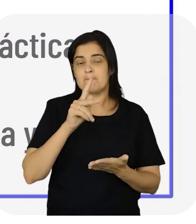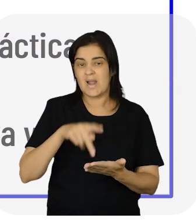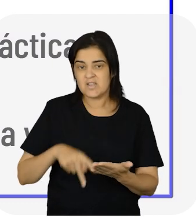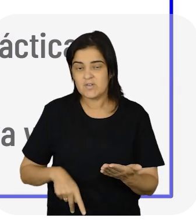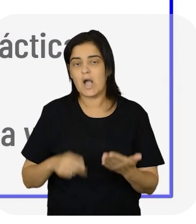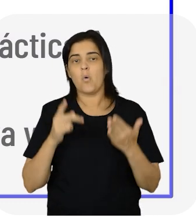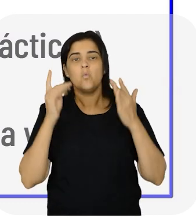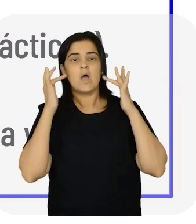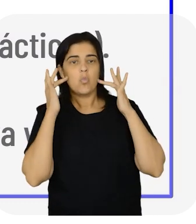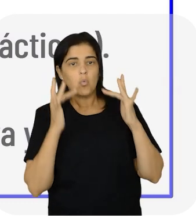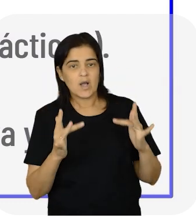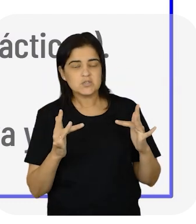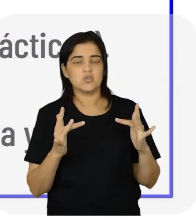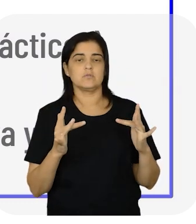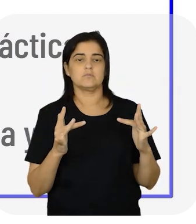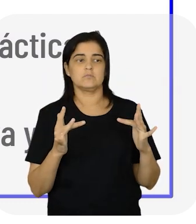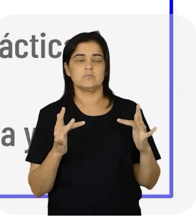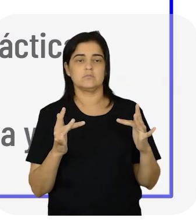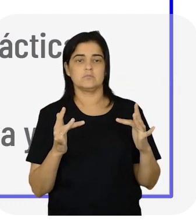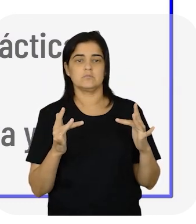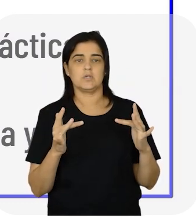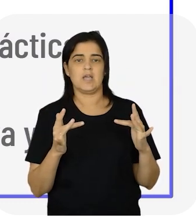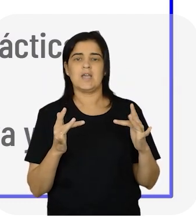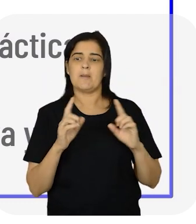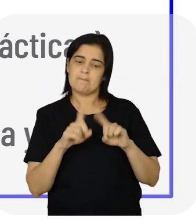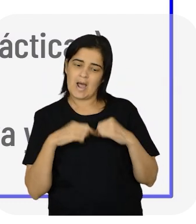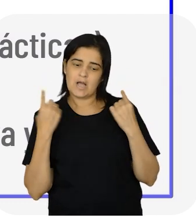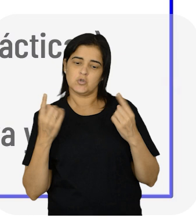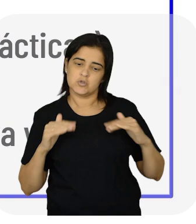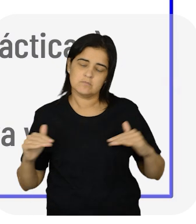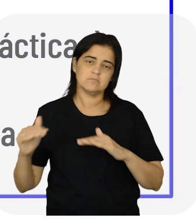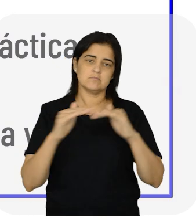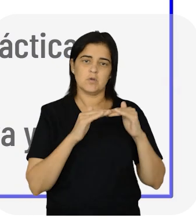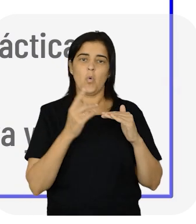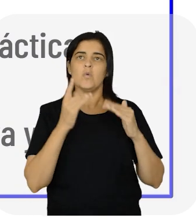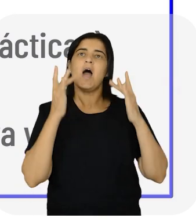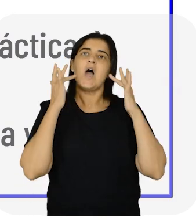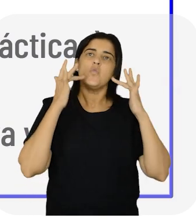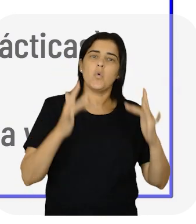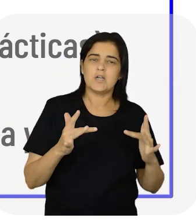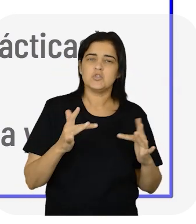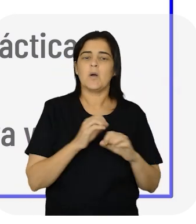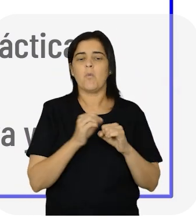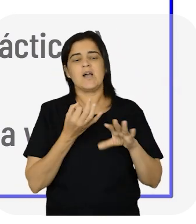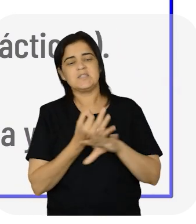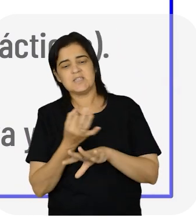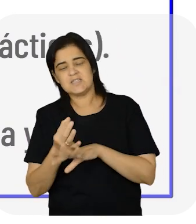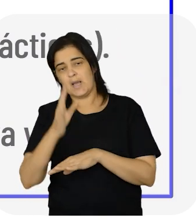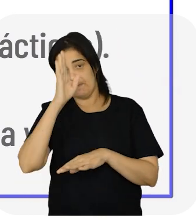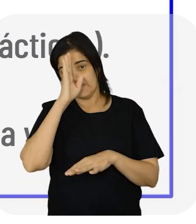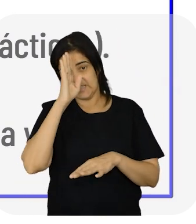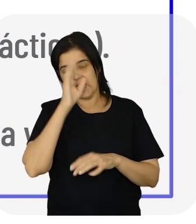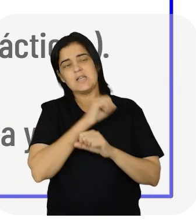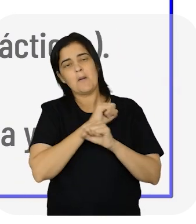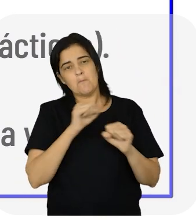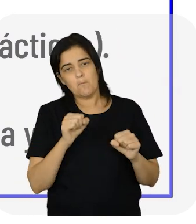planificar una educación que sea para todos, una educación que pueda, una enseñanza, aprendizaje que